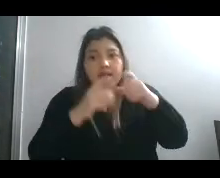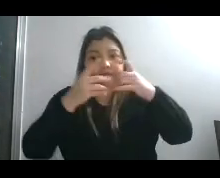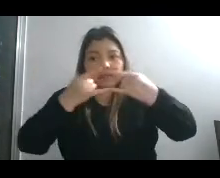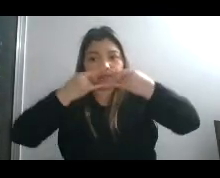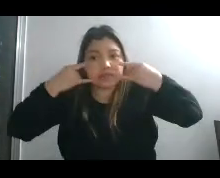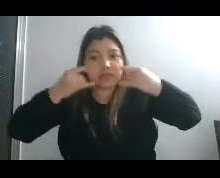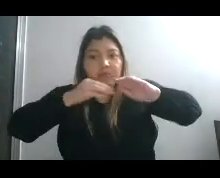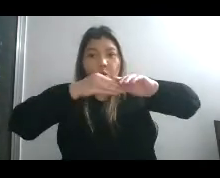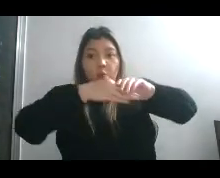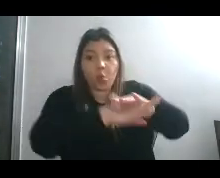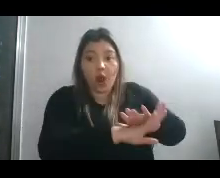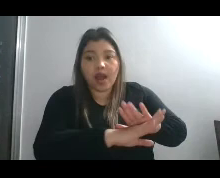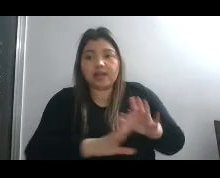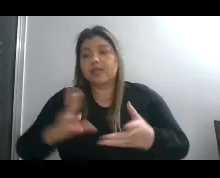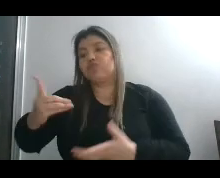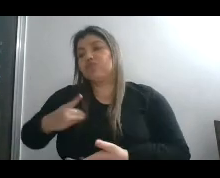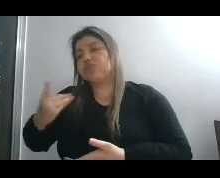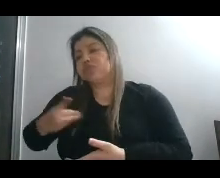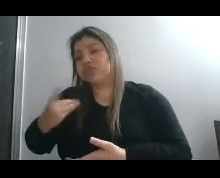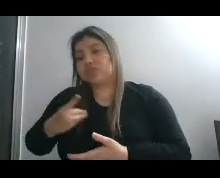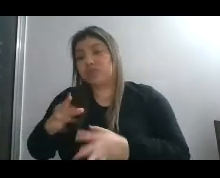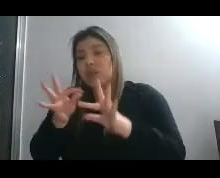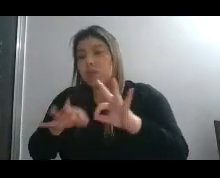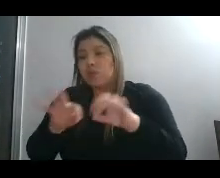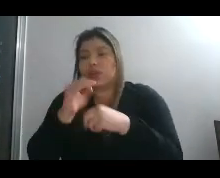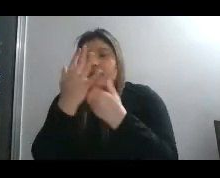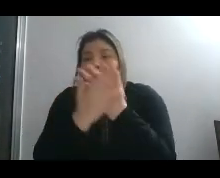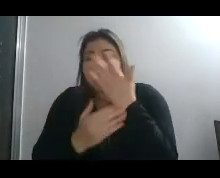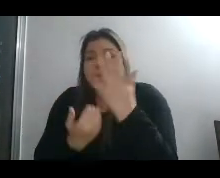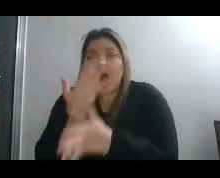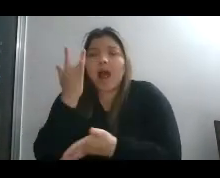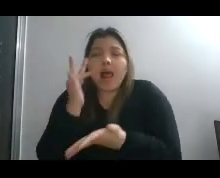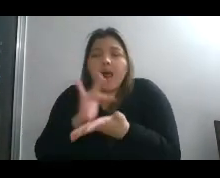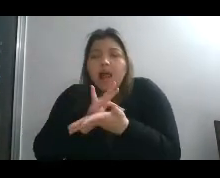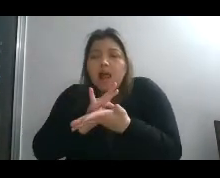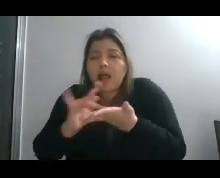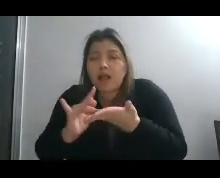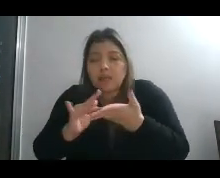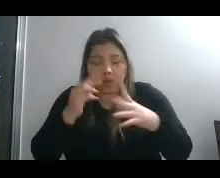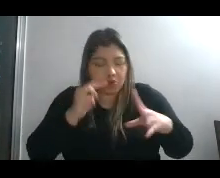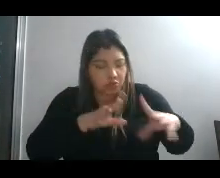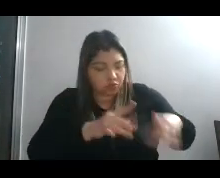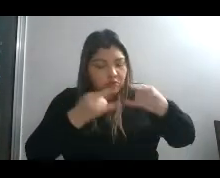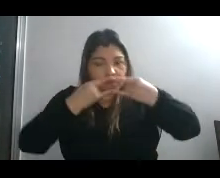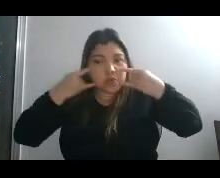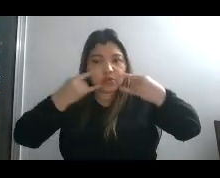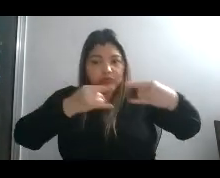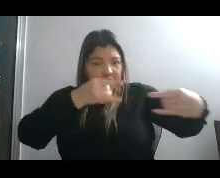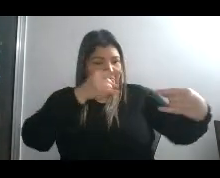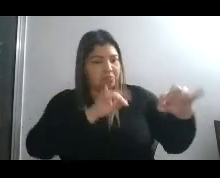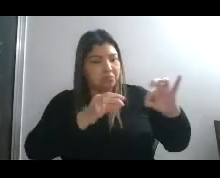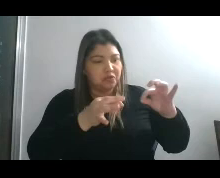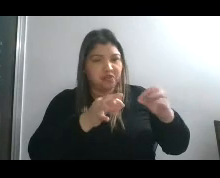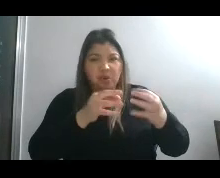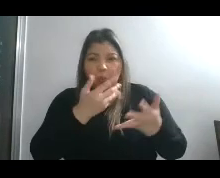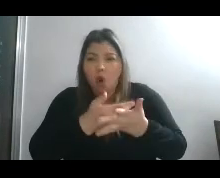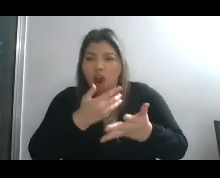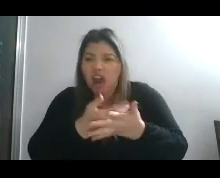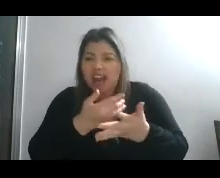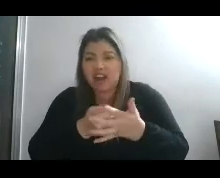te lavas las manos bien, si no está húmedo lo guardas y ya luego te lo puedes volver a poner.